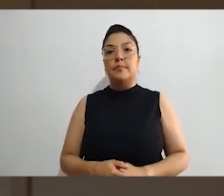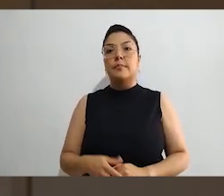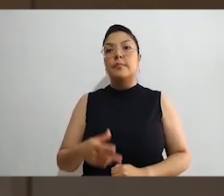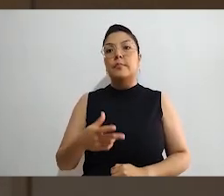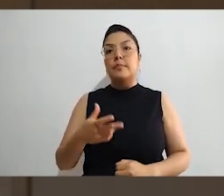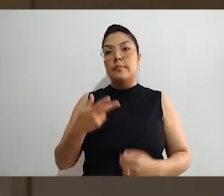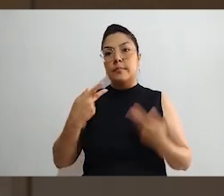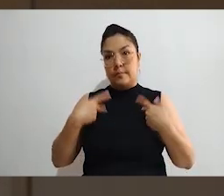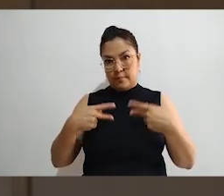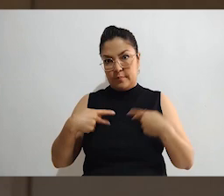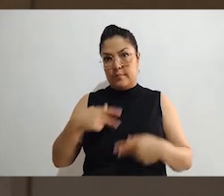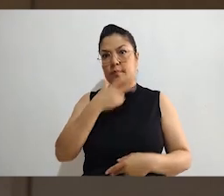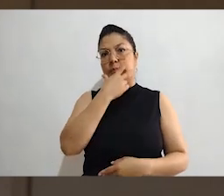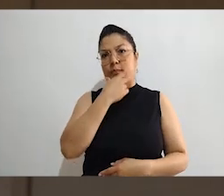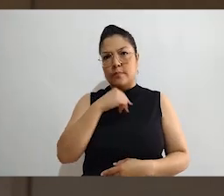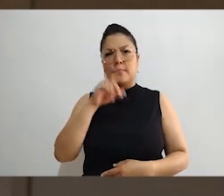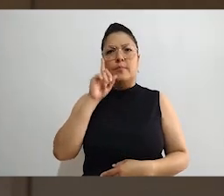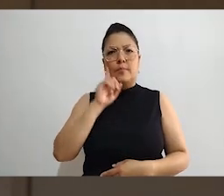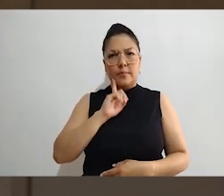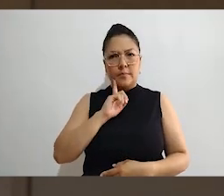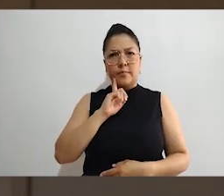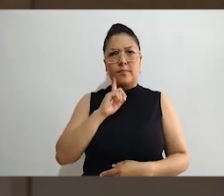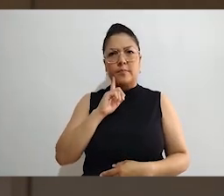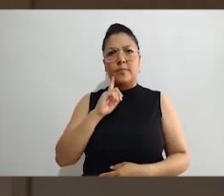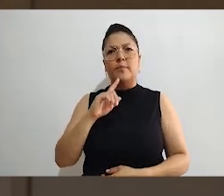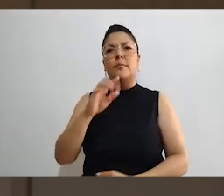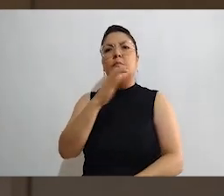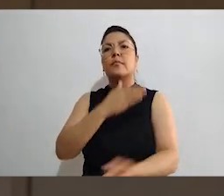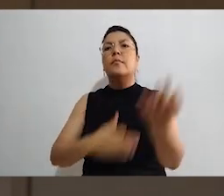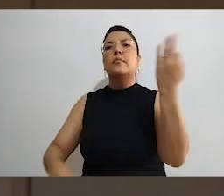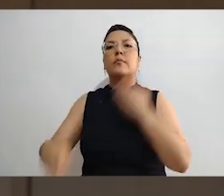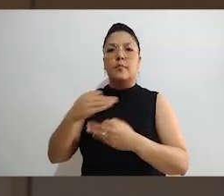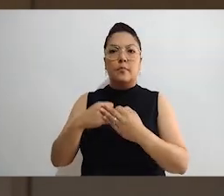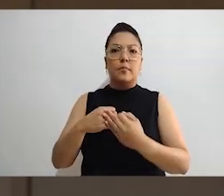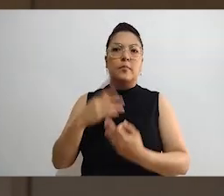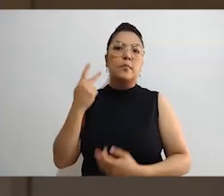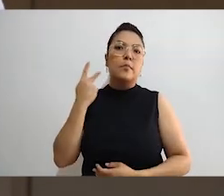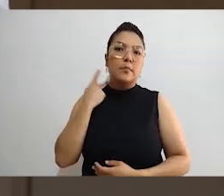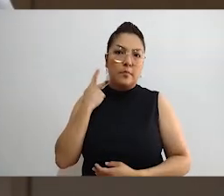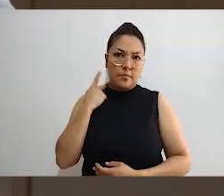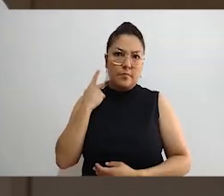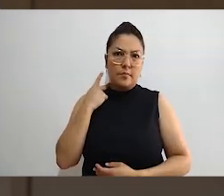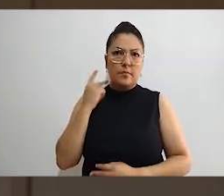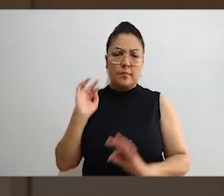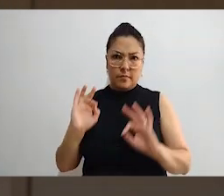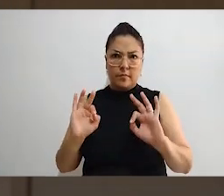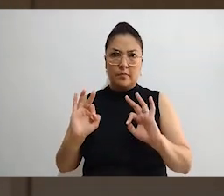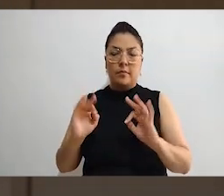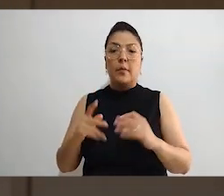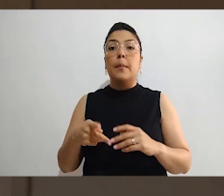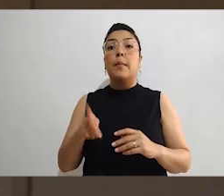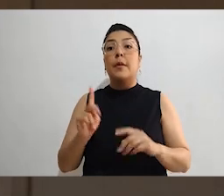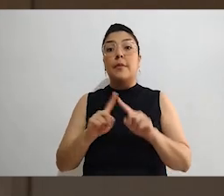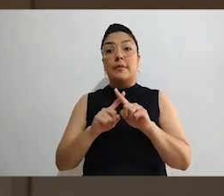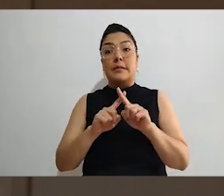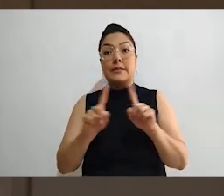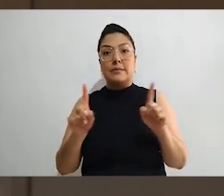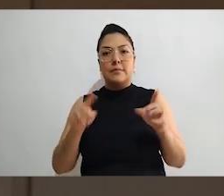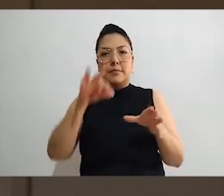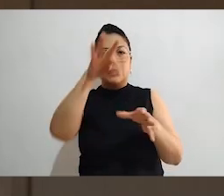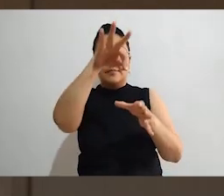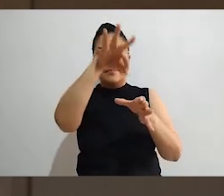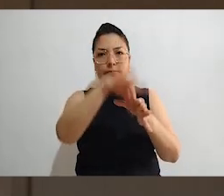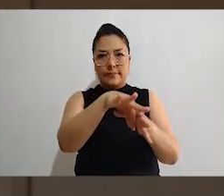relaciones humanas. Y lo electoral solamente en aquello que te permite acceder al poder público, es decir, a